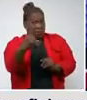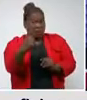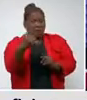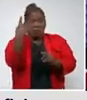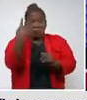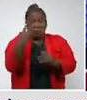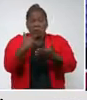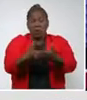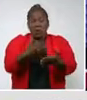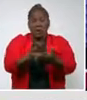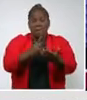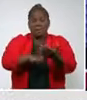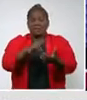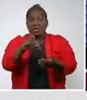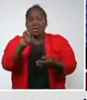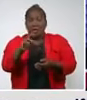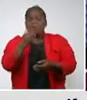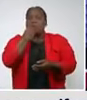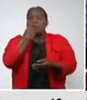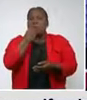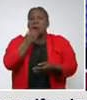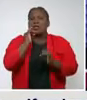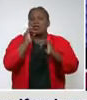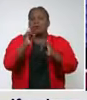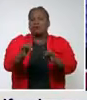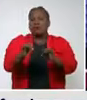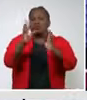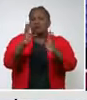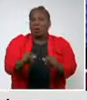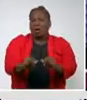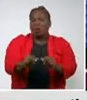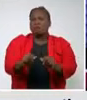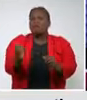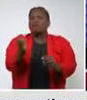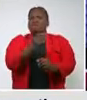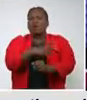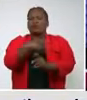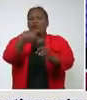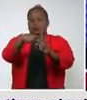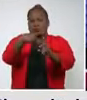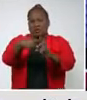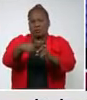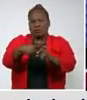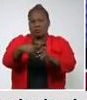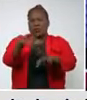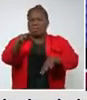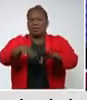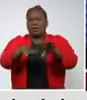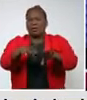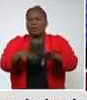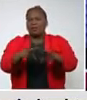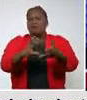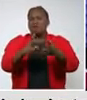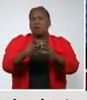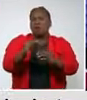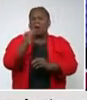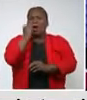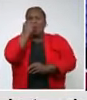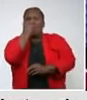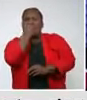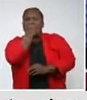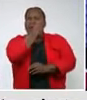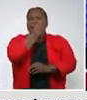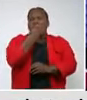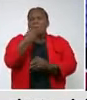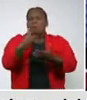en un momento determinado, sobre todo fundamentalmente por la forma en que se tome la muestra, que